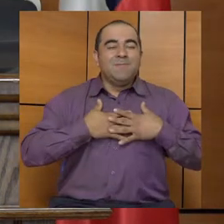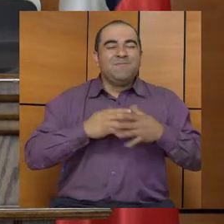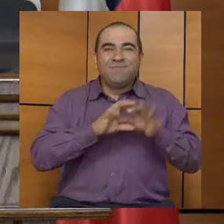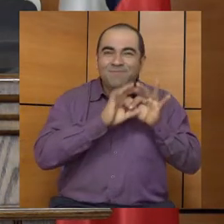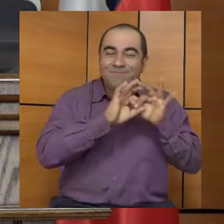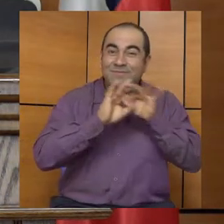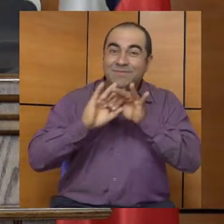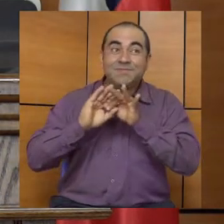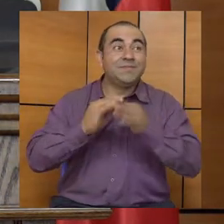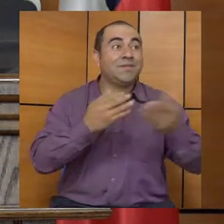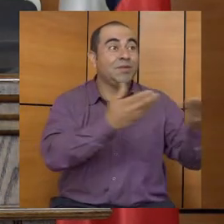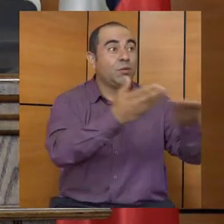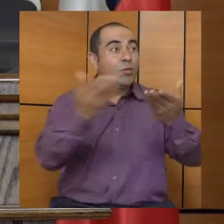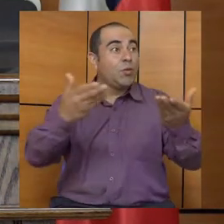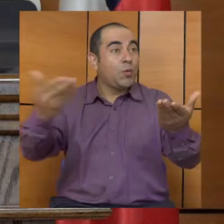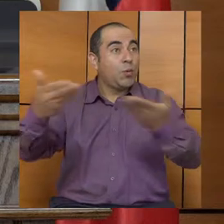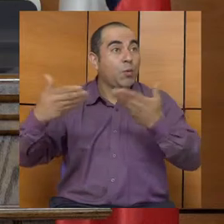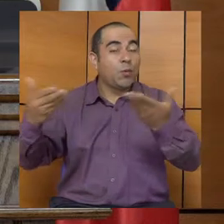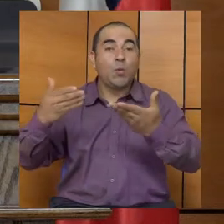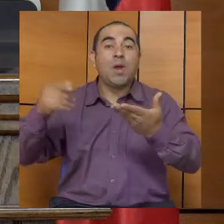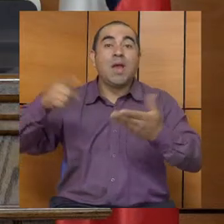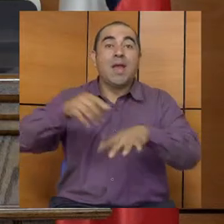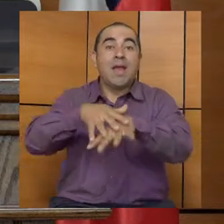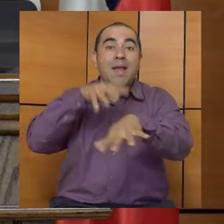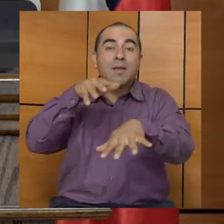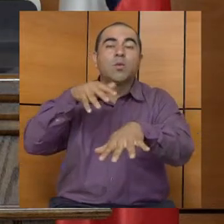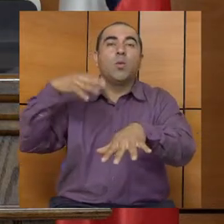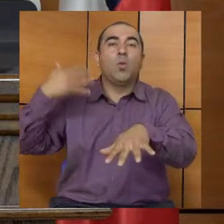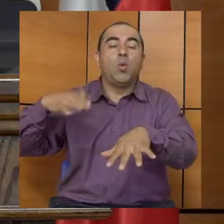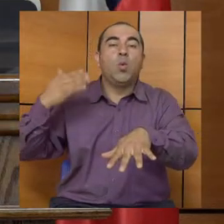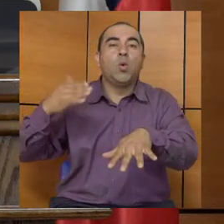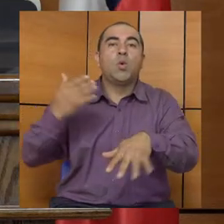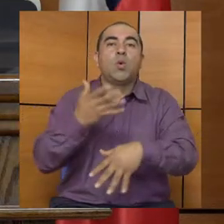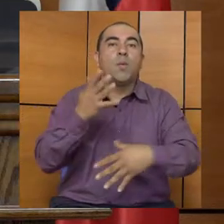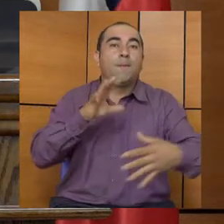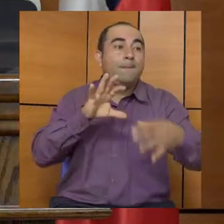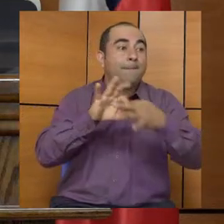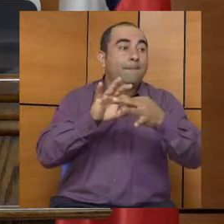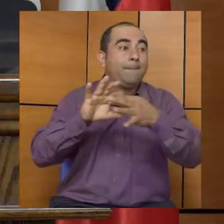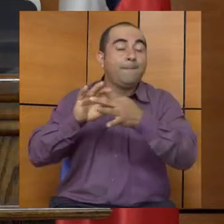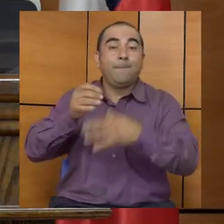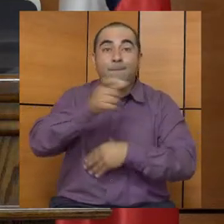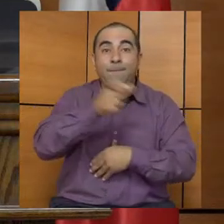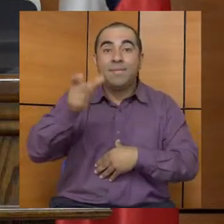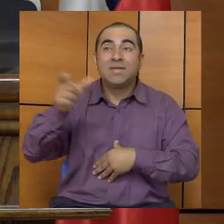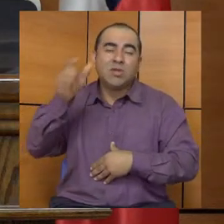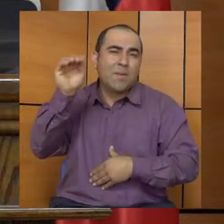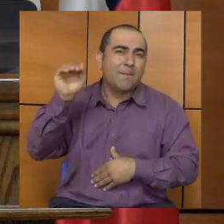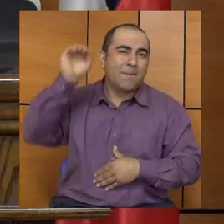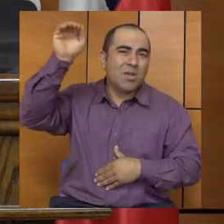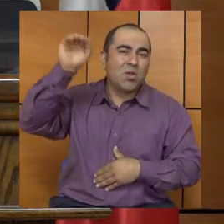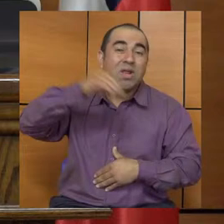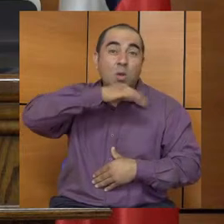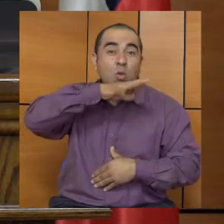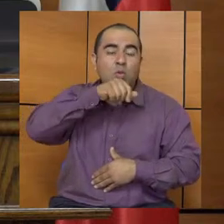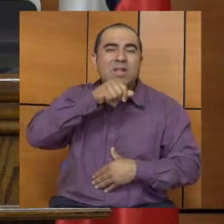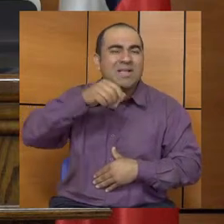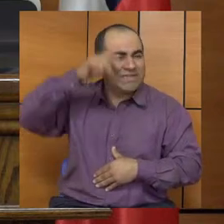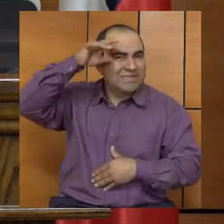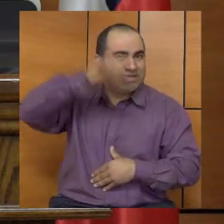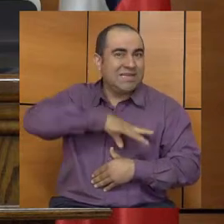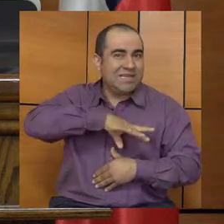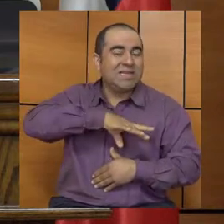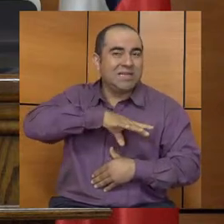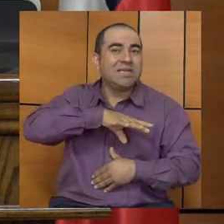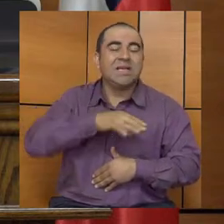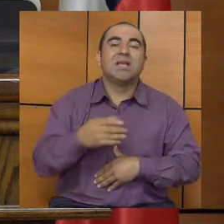más cordial bienvenida al seminario Redes Sociales y Personas Mayores en Chile, actividad que se desarrolla en el